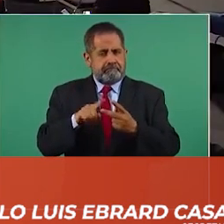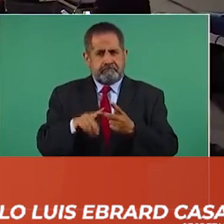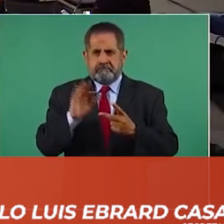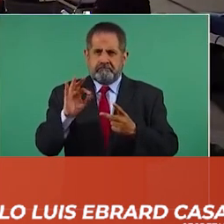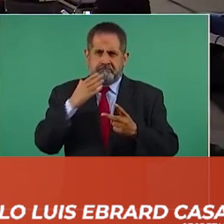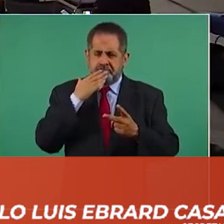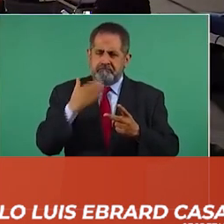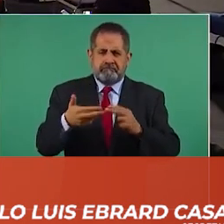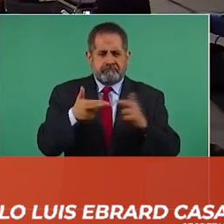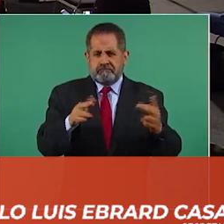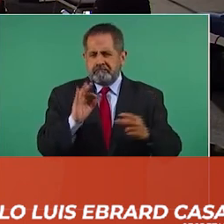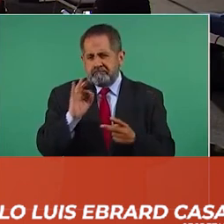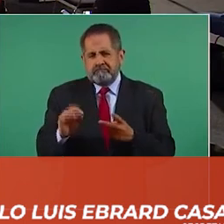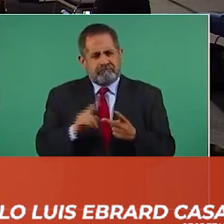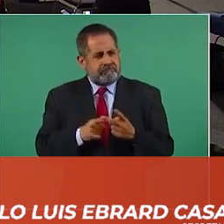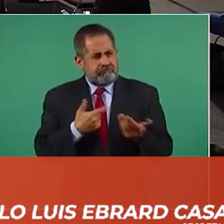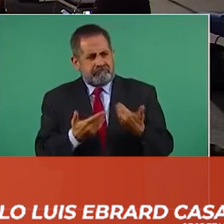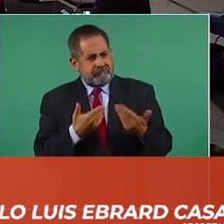muy buena relación,